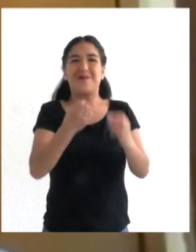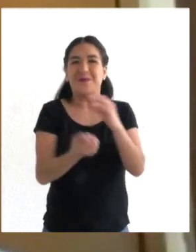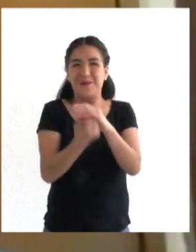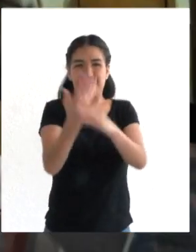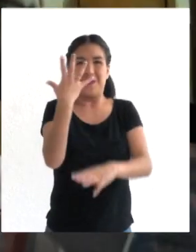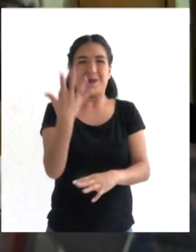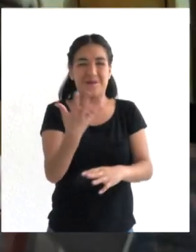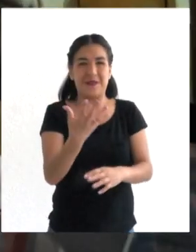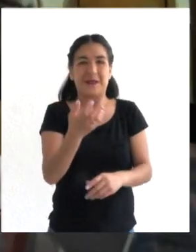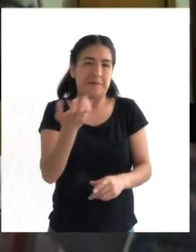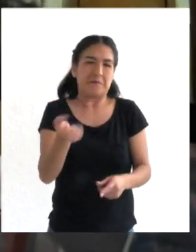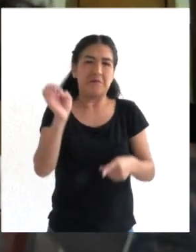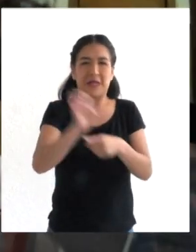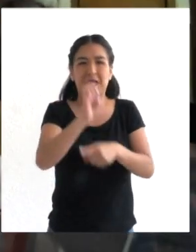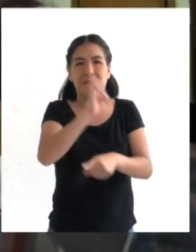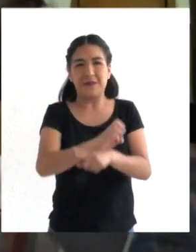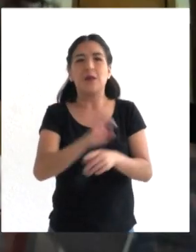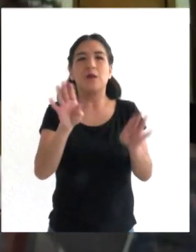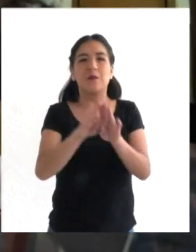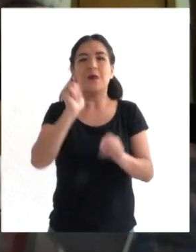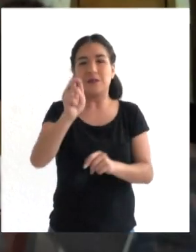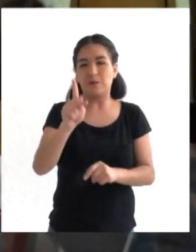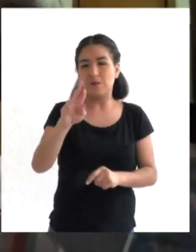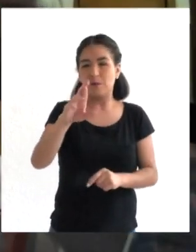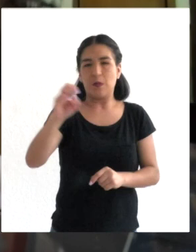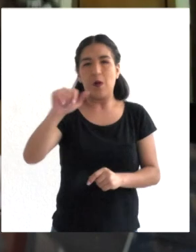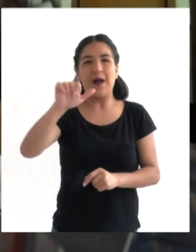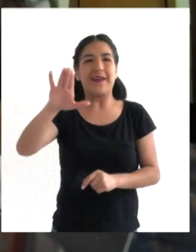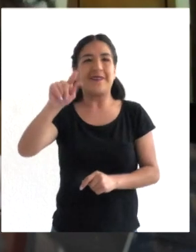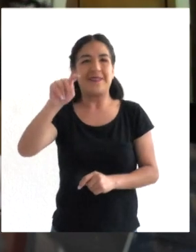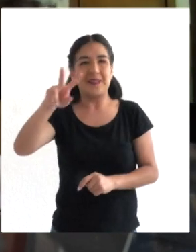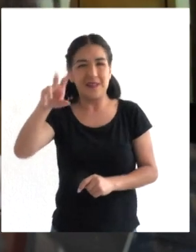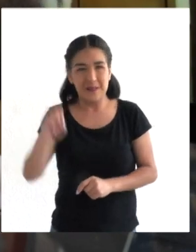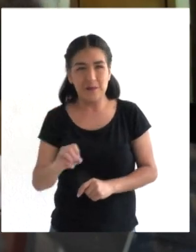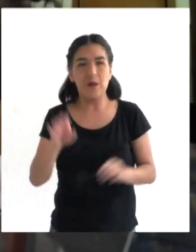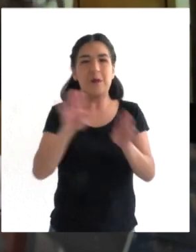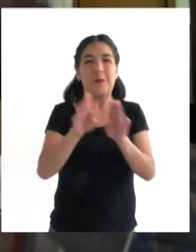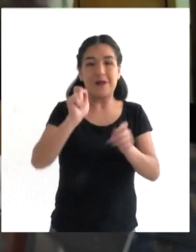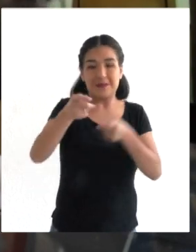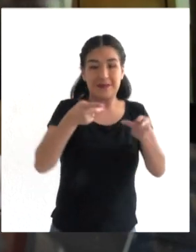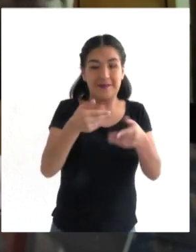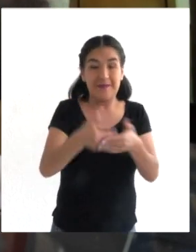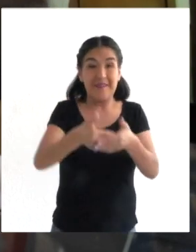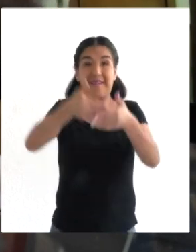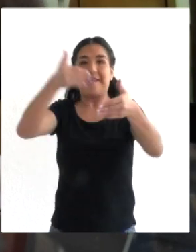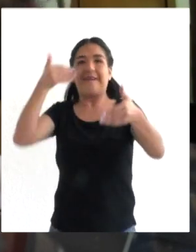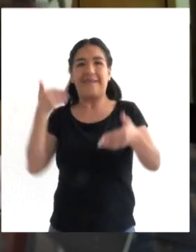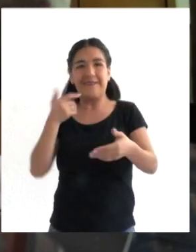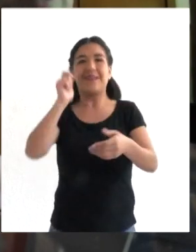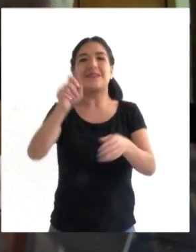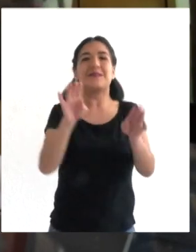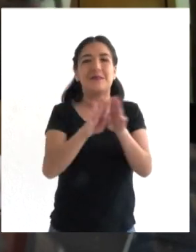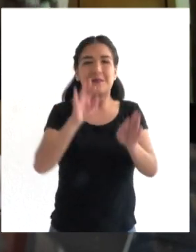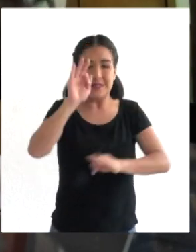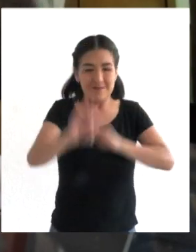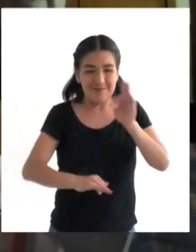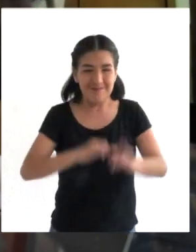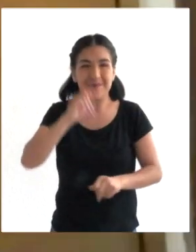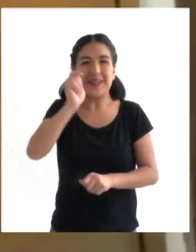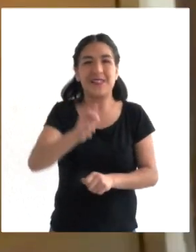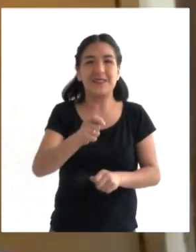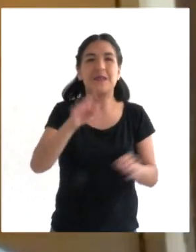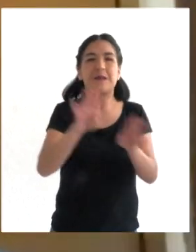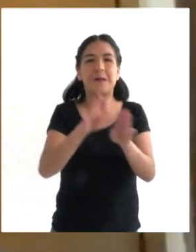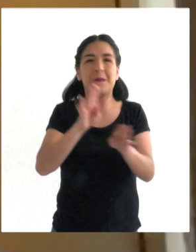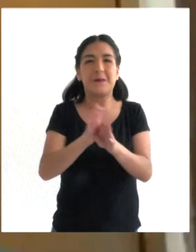sí, es ser proactivo, es anticiparnos al mismo, tratarlo de